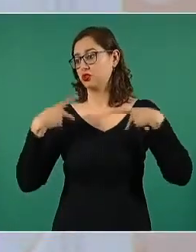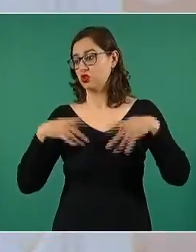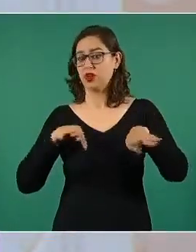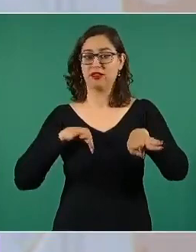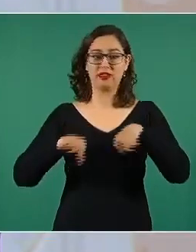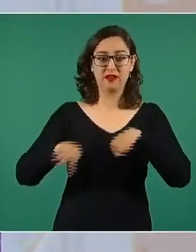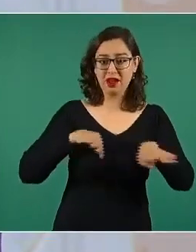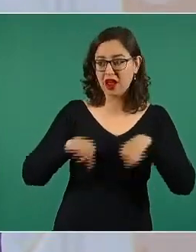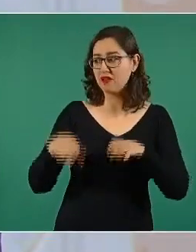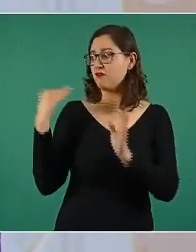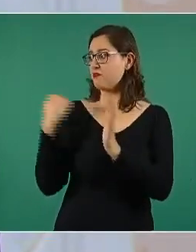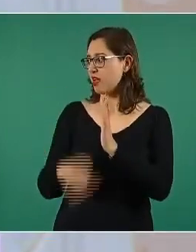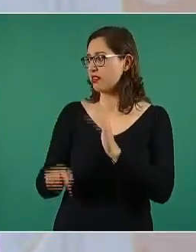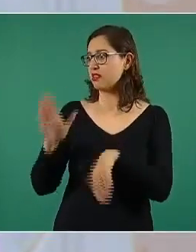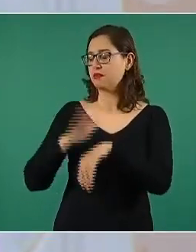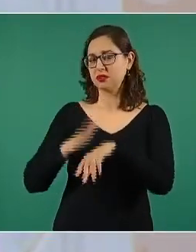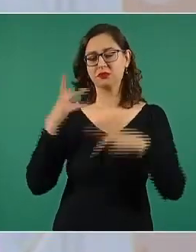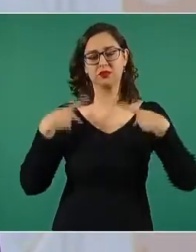Un dato: